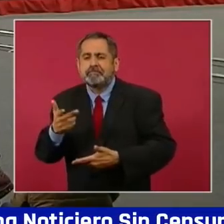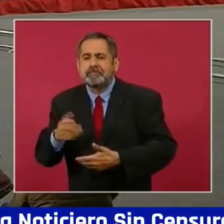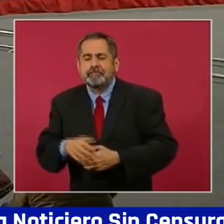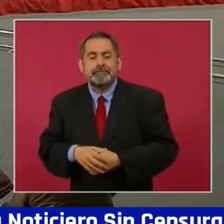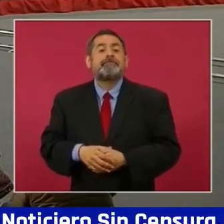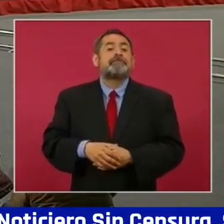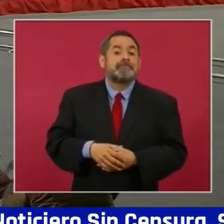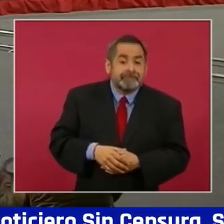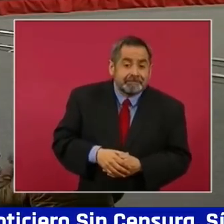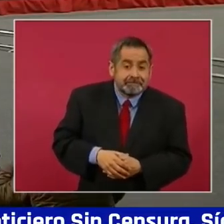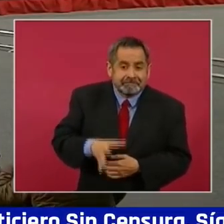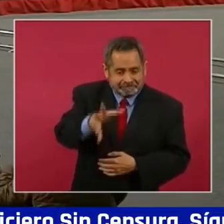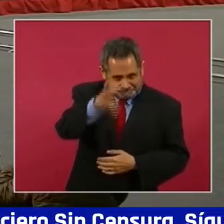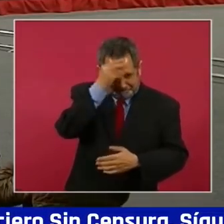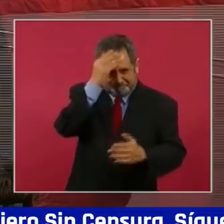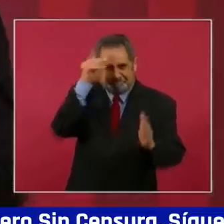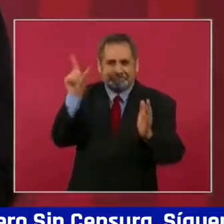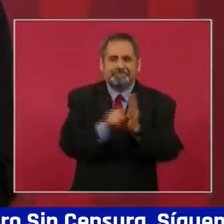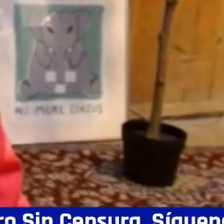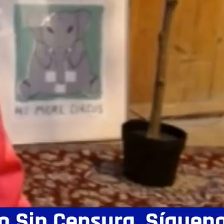Tómala. Así es. Bueno.